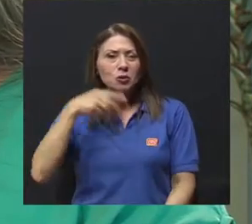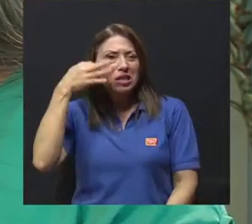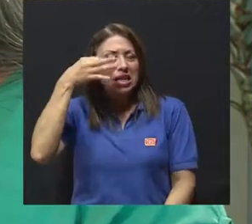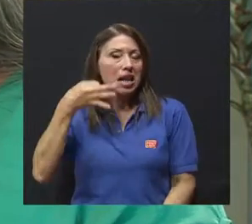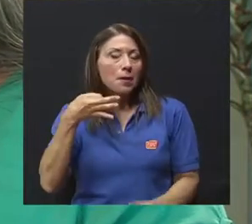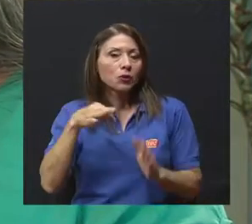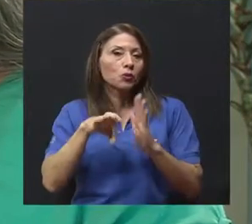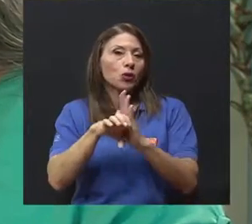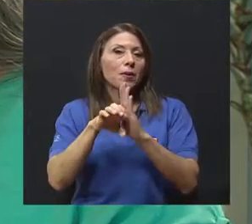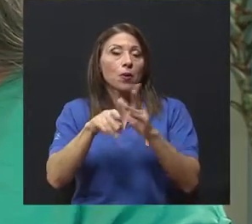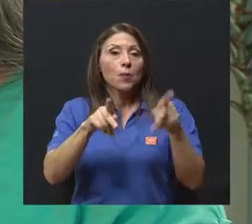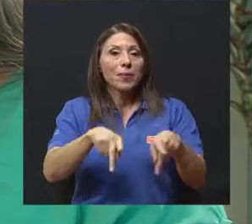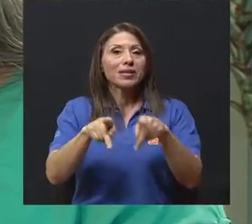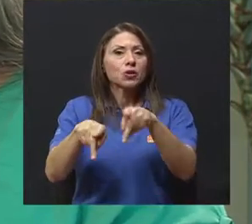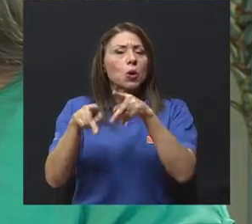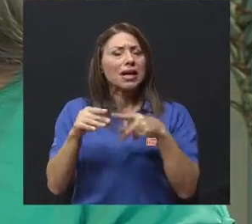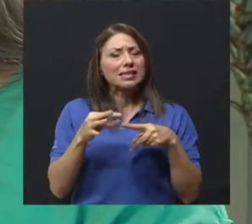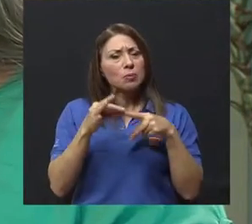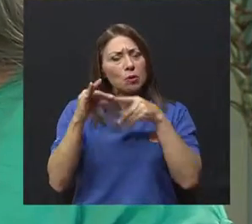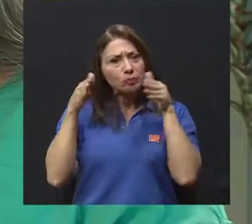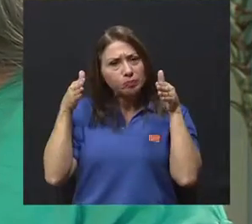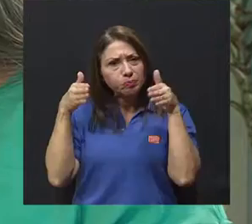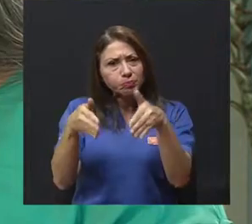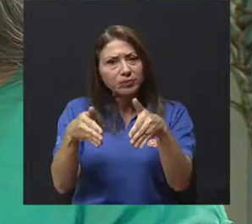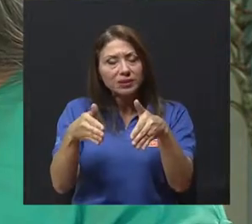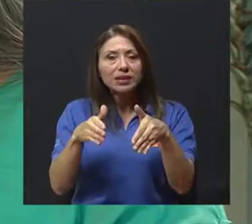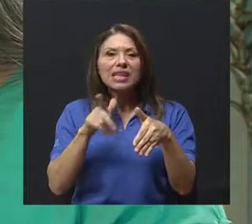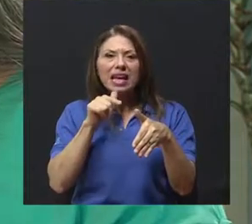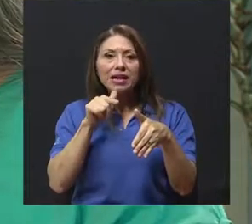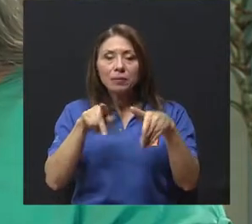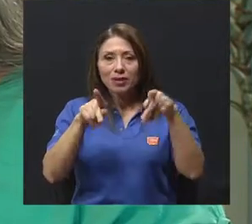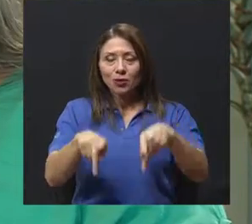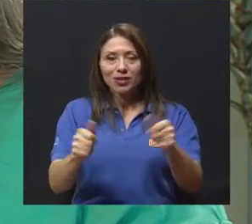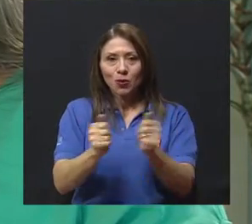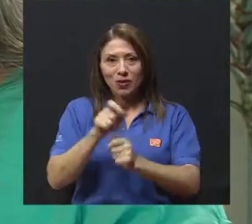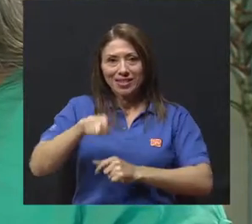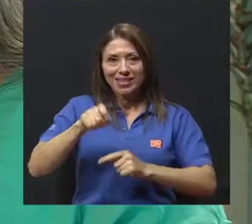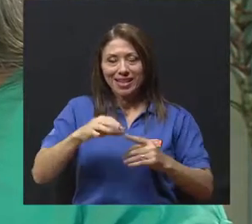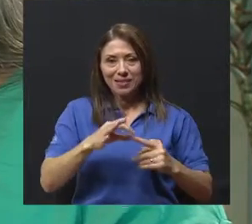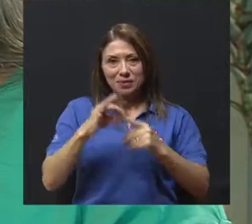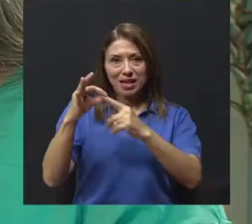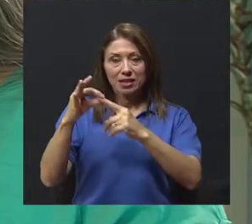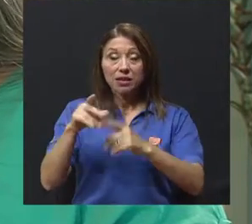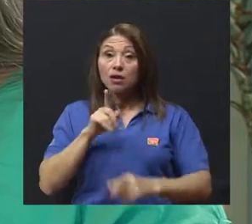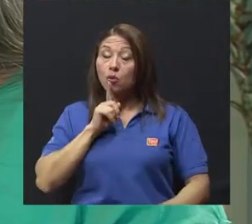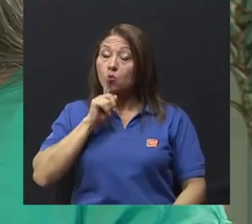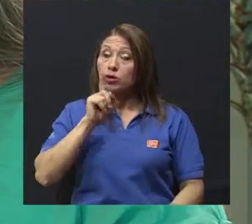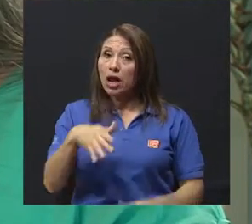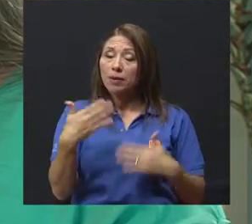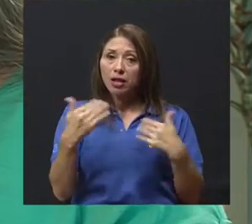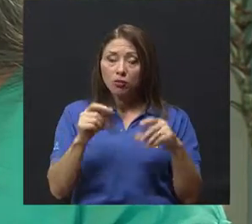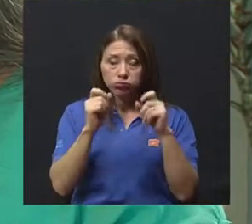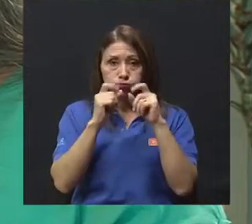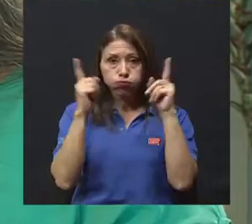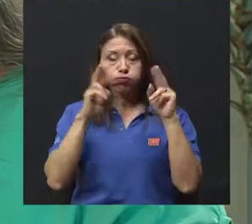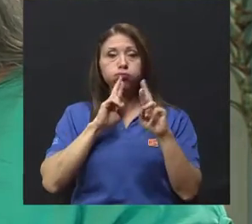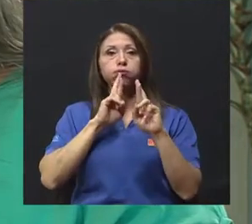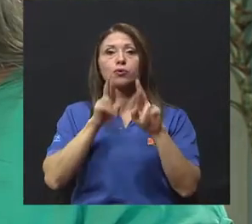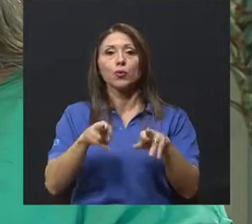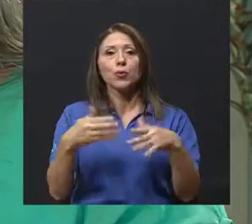población como nuestro foco eran las personas con necesidades especiales efectivamente los resultados son asombrosos